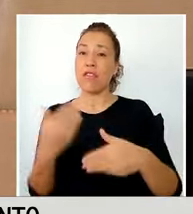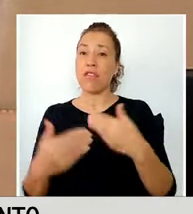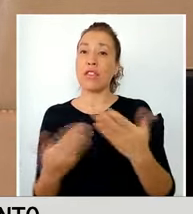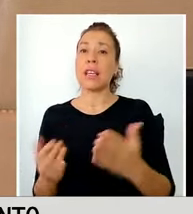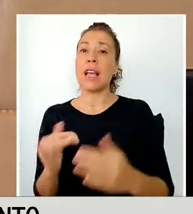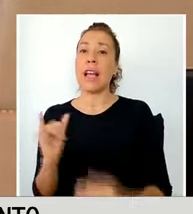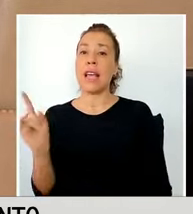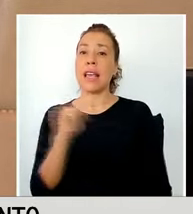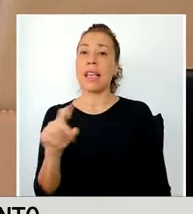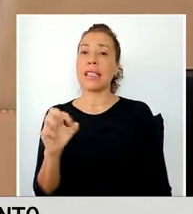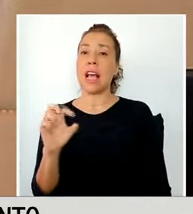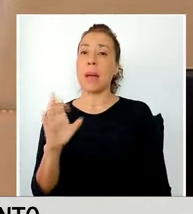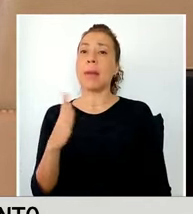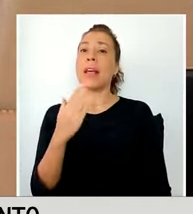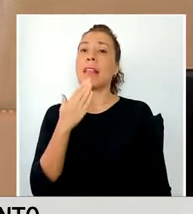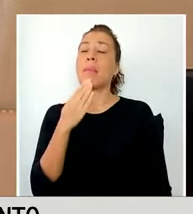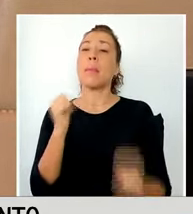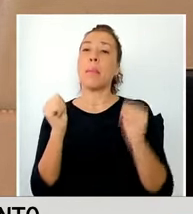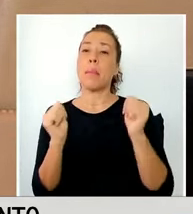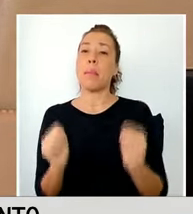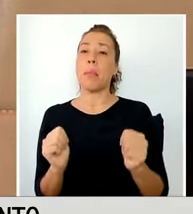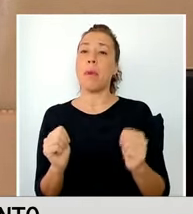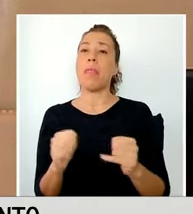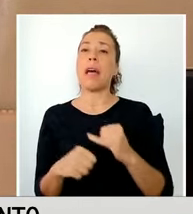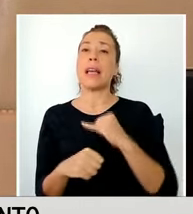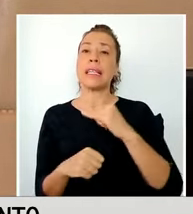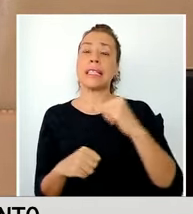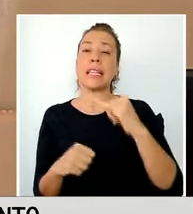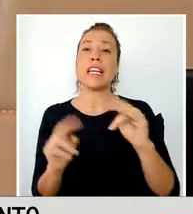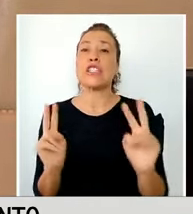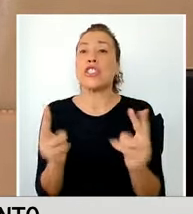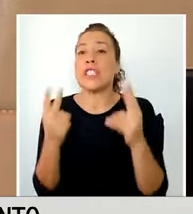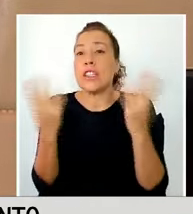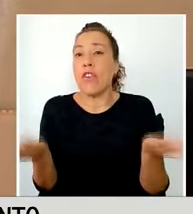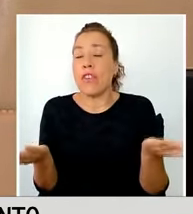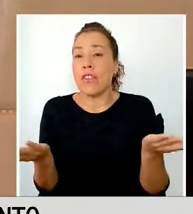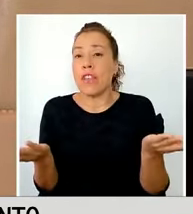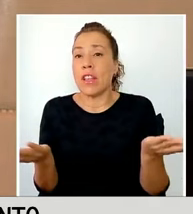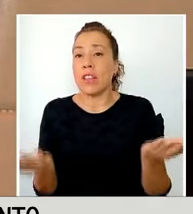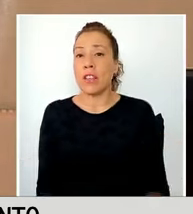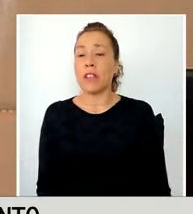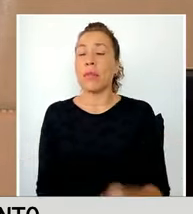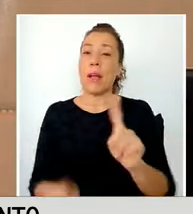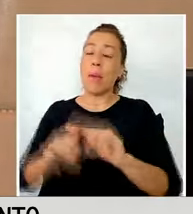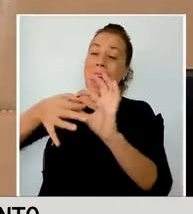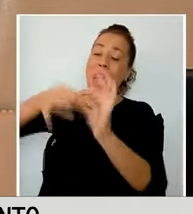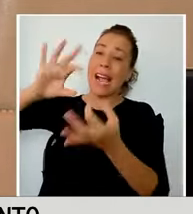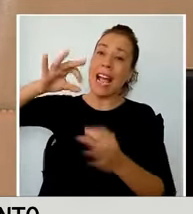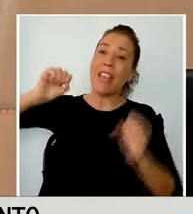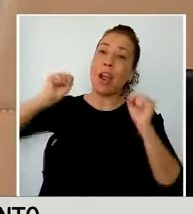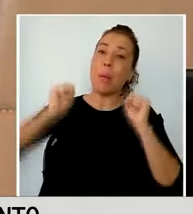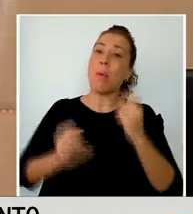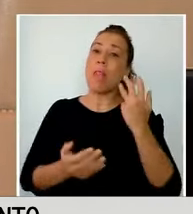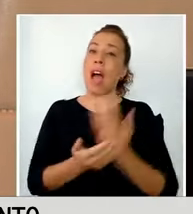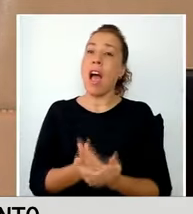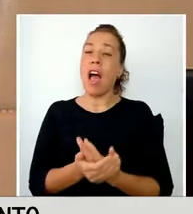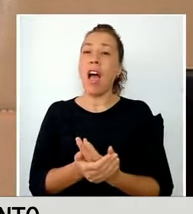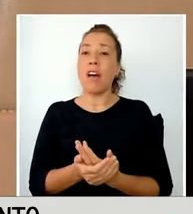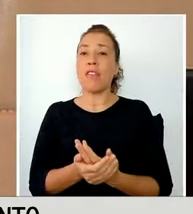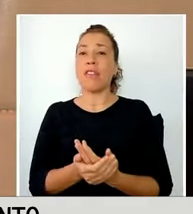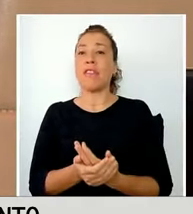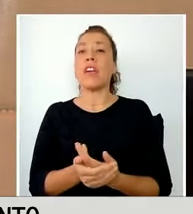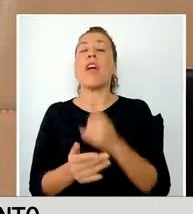también puedan seguir Sobreviviendo y para que esa cadena pueda tener una consecuencia y un final